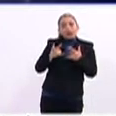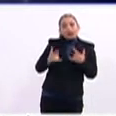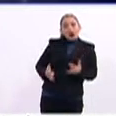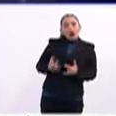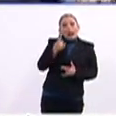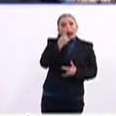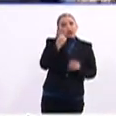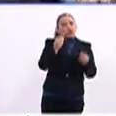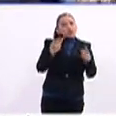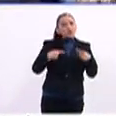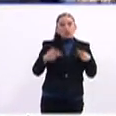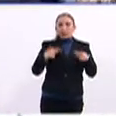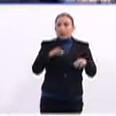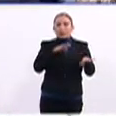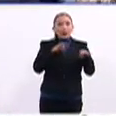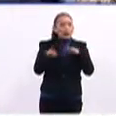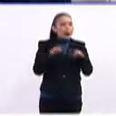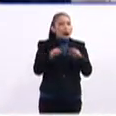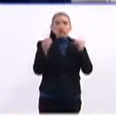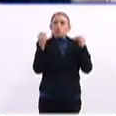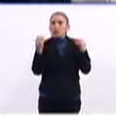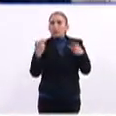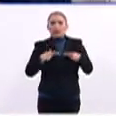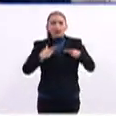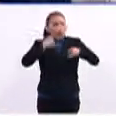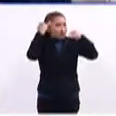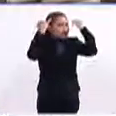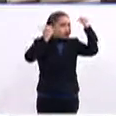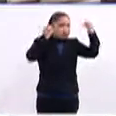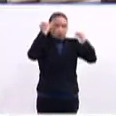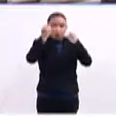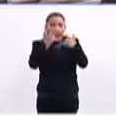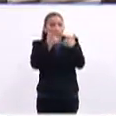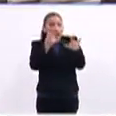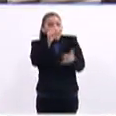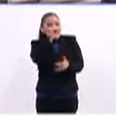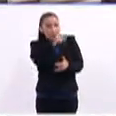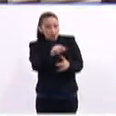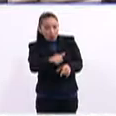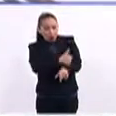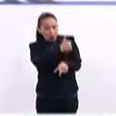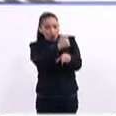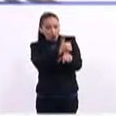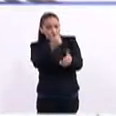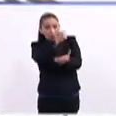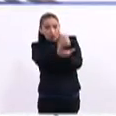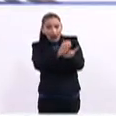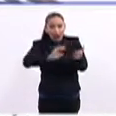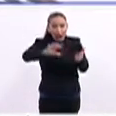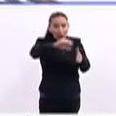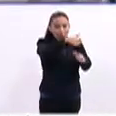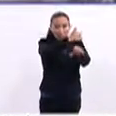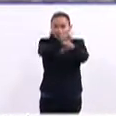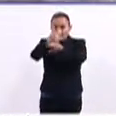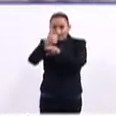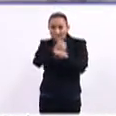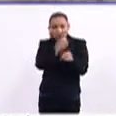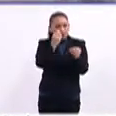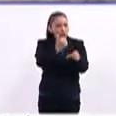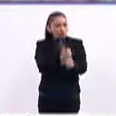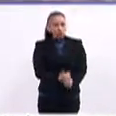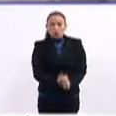de cientos de trabajadores, de cientos de creadores, la historia misma de la conformación de la ciudad, un montón de